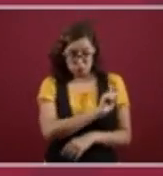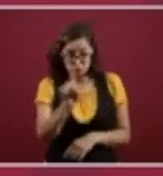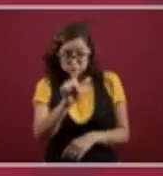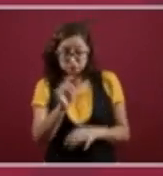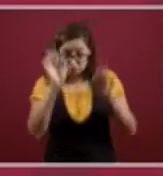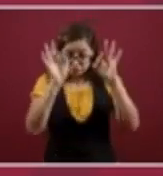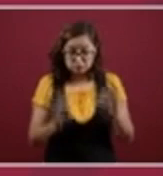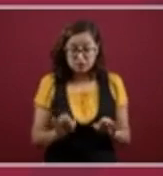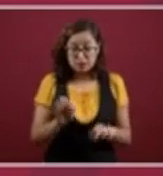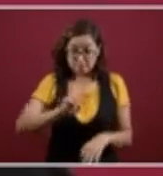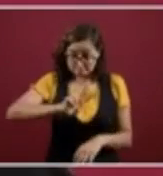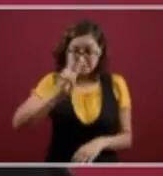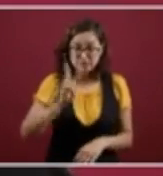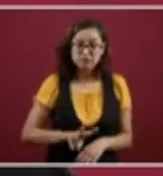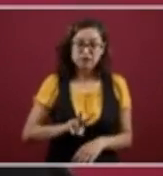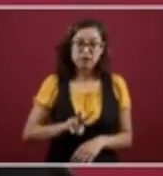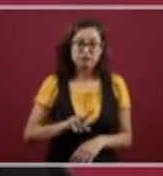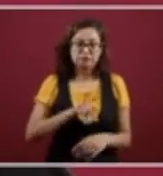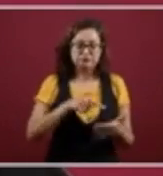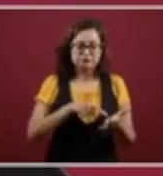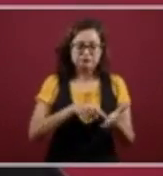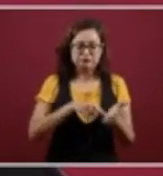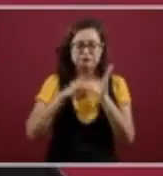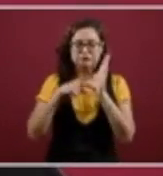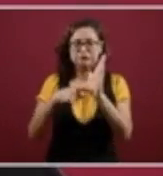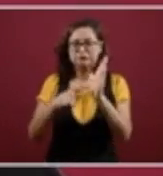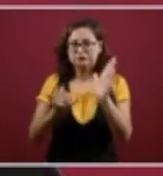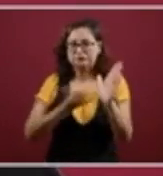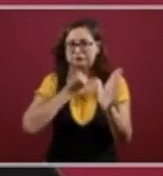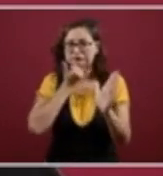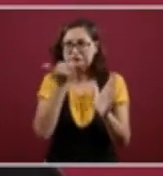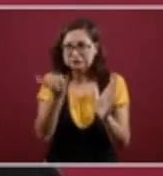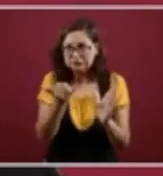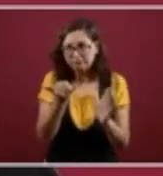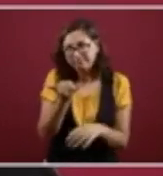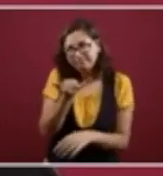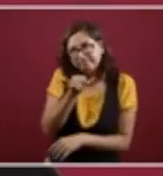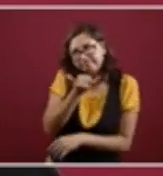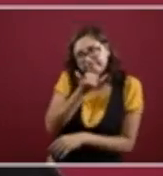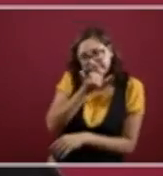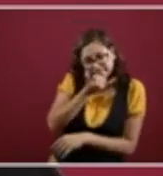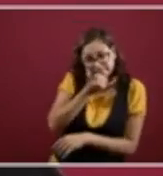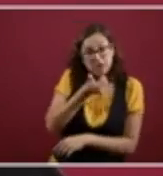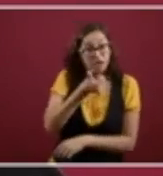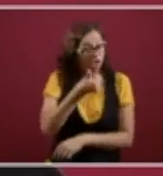deberían ofrecer disculpas. Eso es lo más